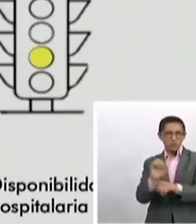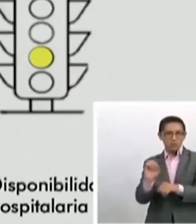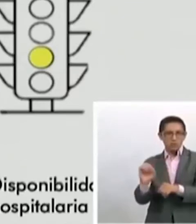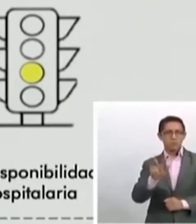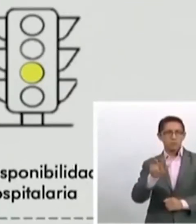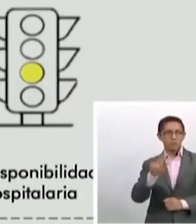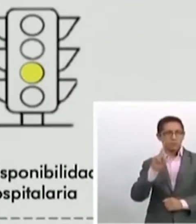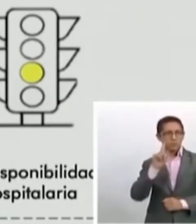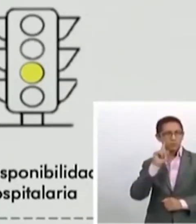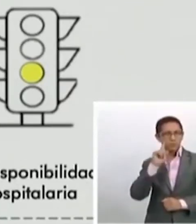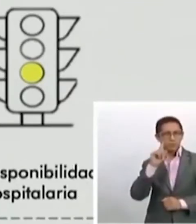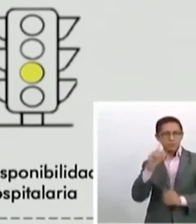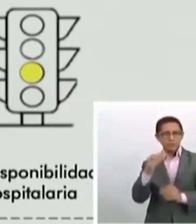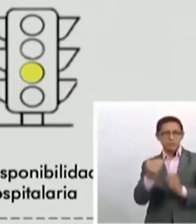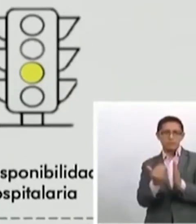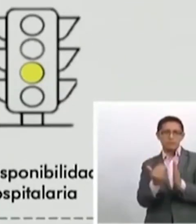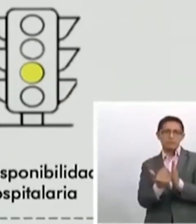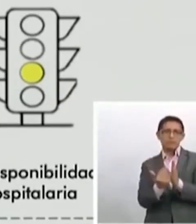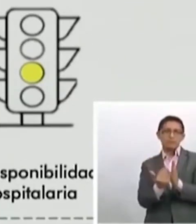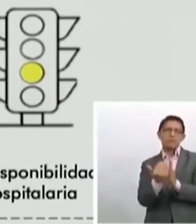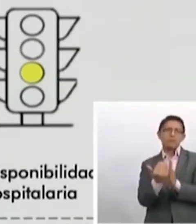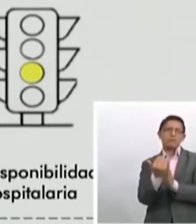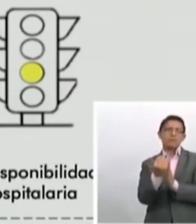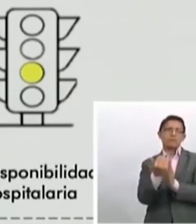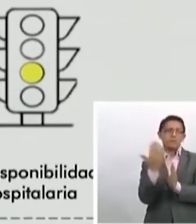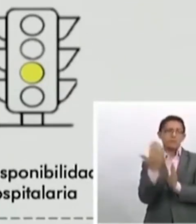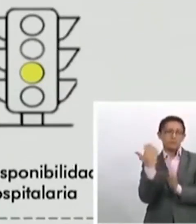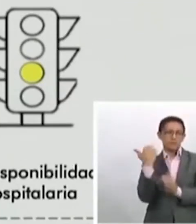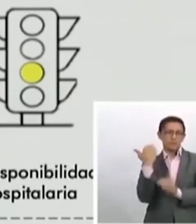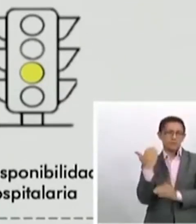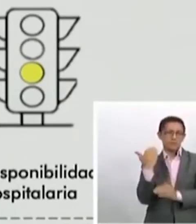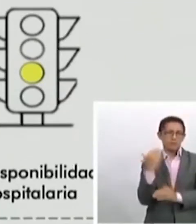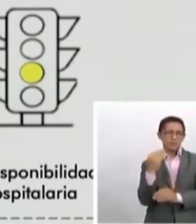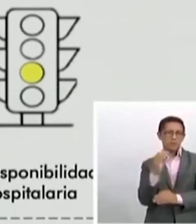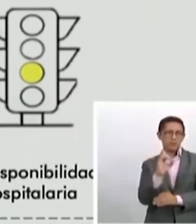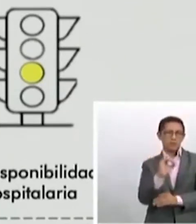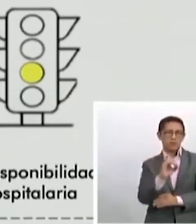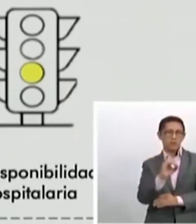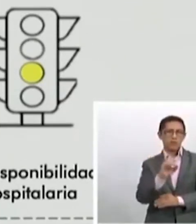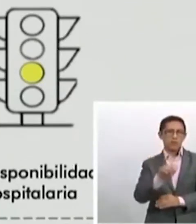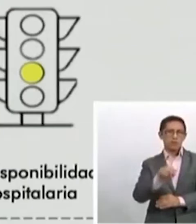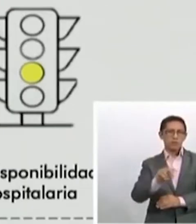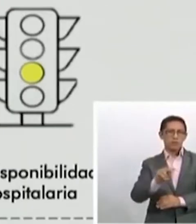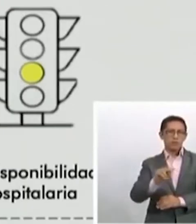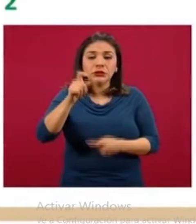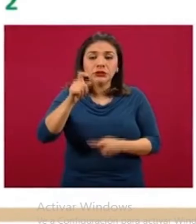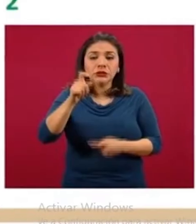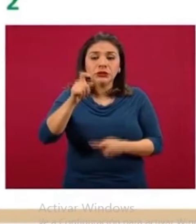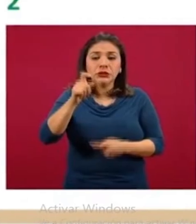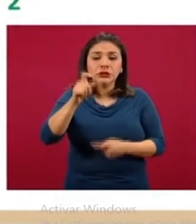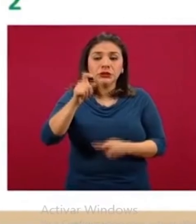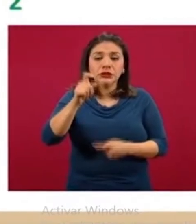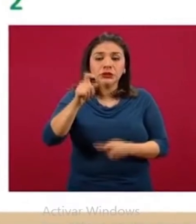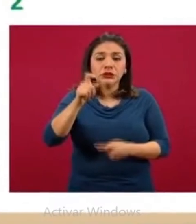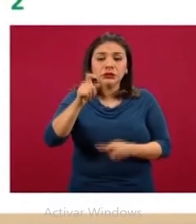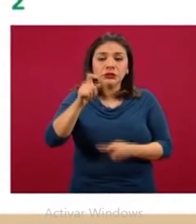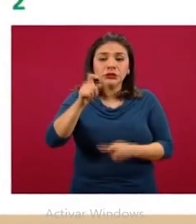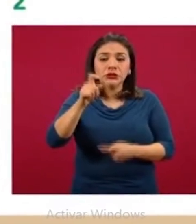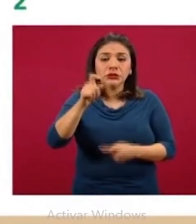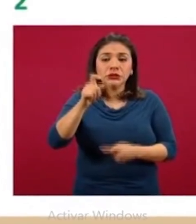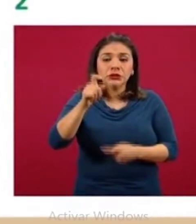0.87, mientras que en el sur el crecimiento llegó a 1.18 cuando estaba en 0.94. Regresar al color